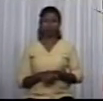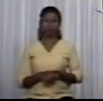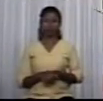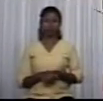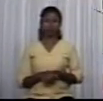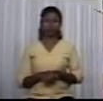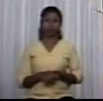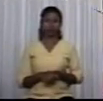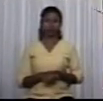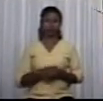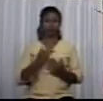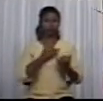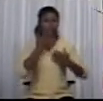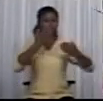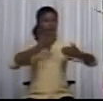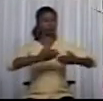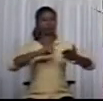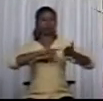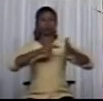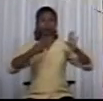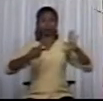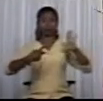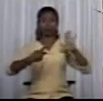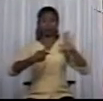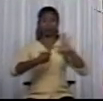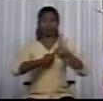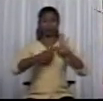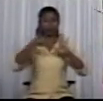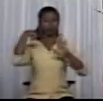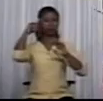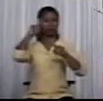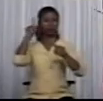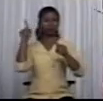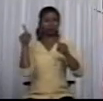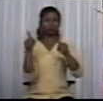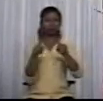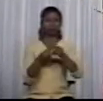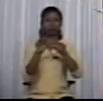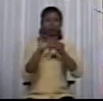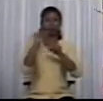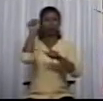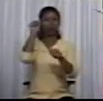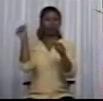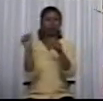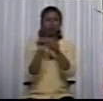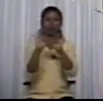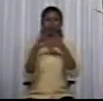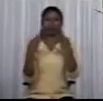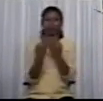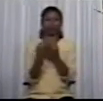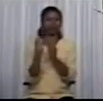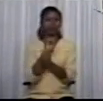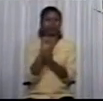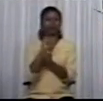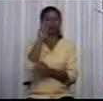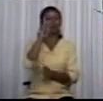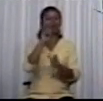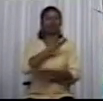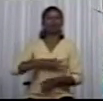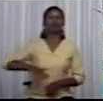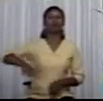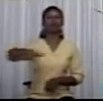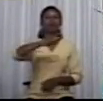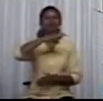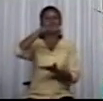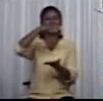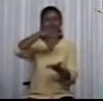monumento no constituye un patrimonio para la familia, este monumento es el patrimonio